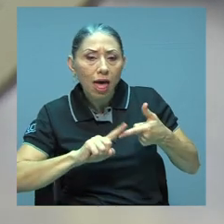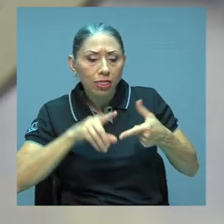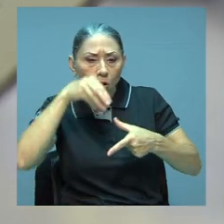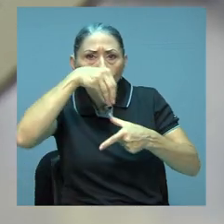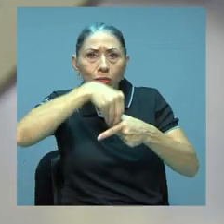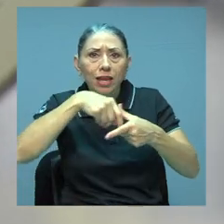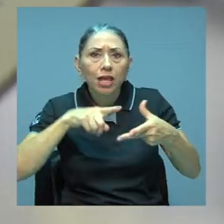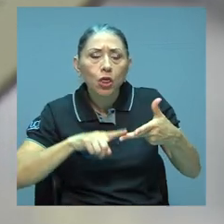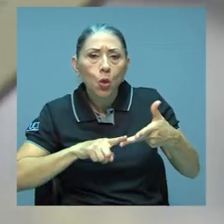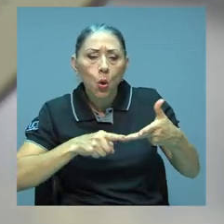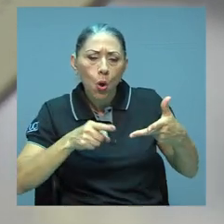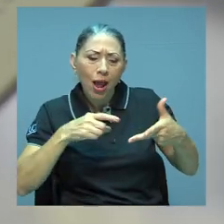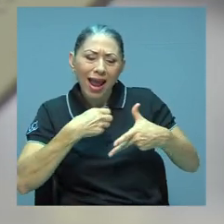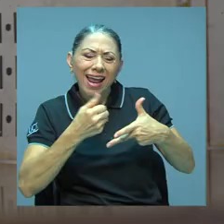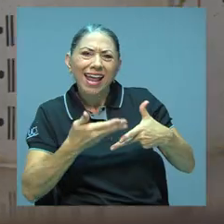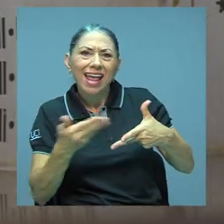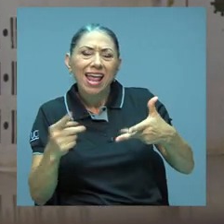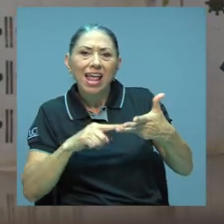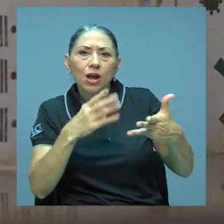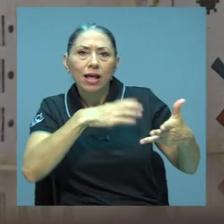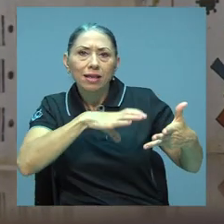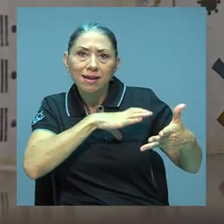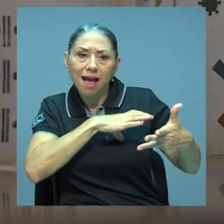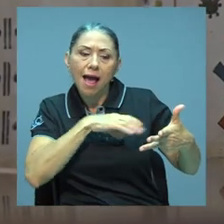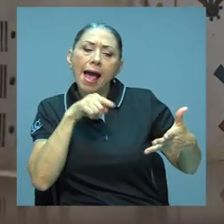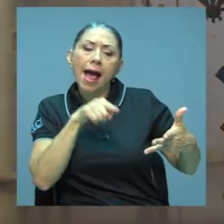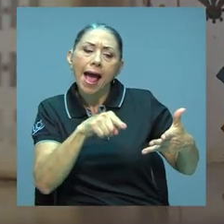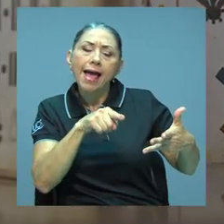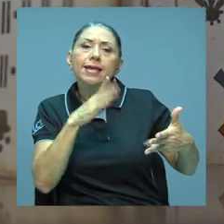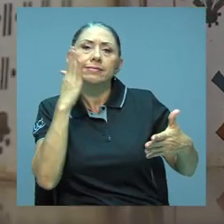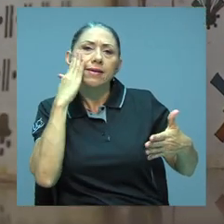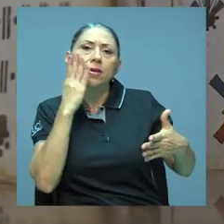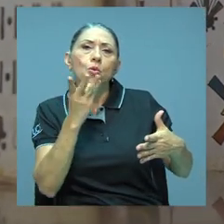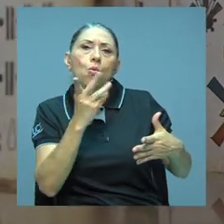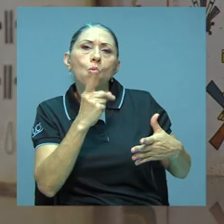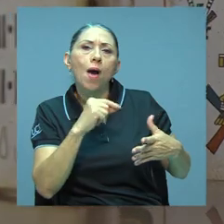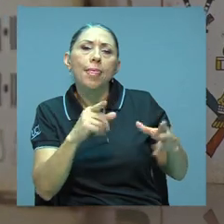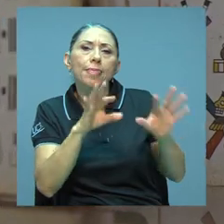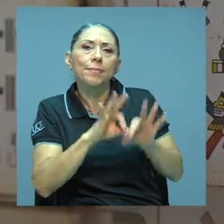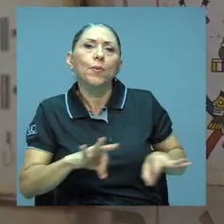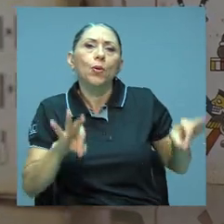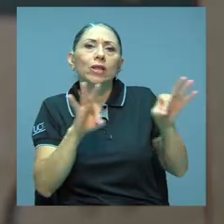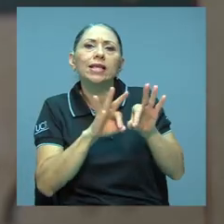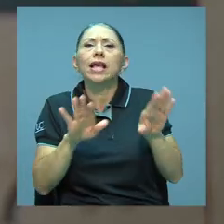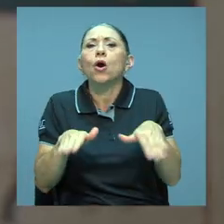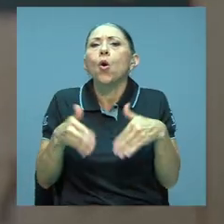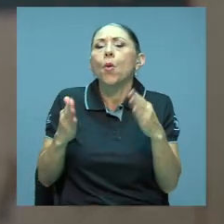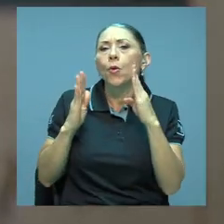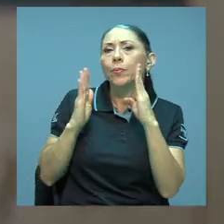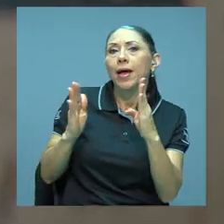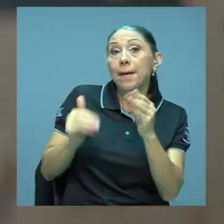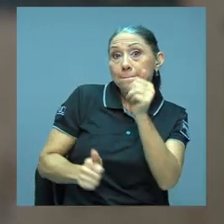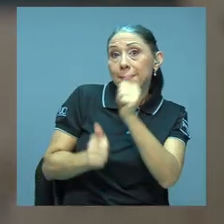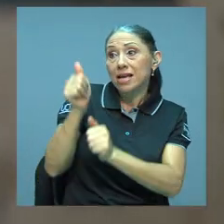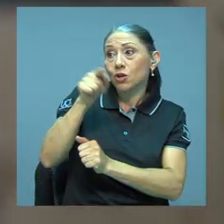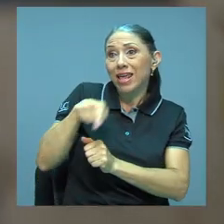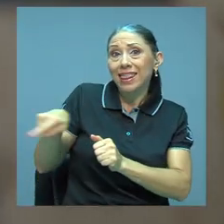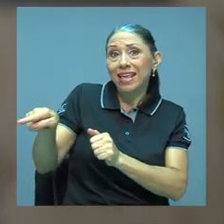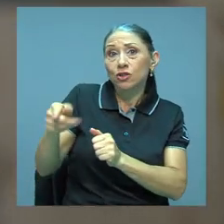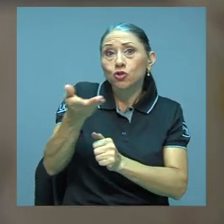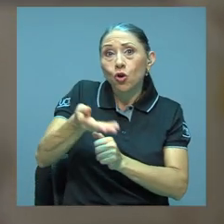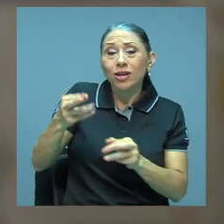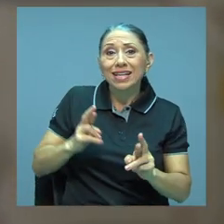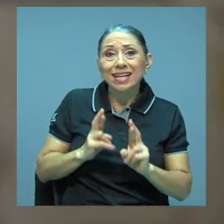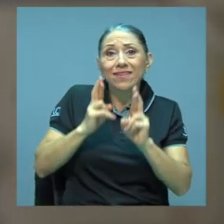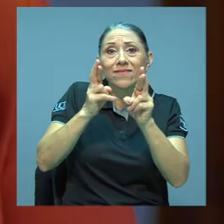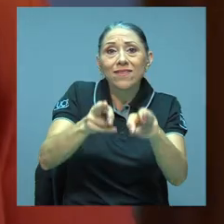contenido, composición y peculiaridades, lo que determina su importancia y el trato que deben recibir. La mayoría han sido donaciones